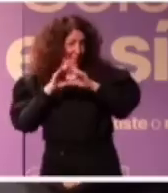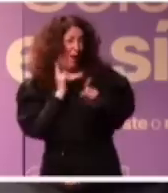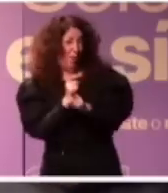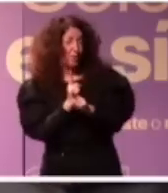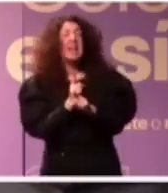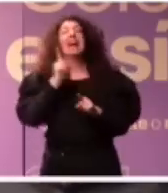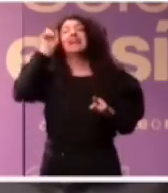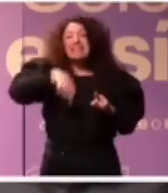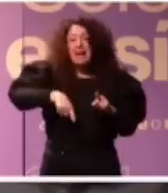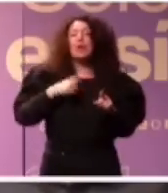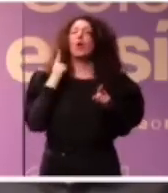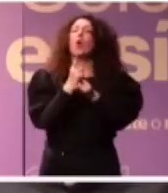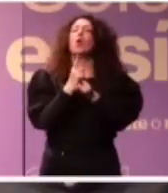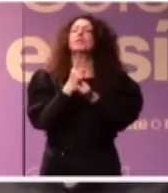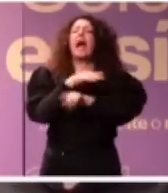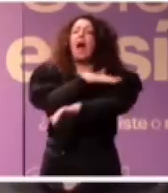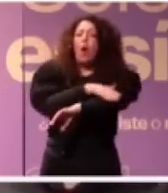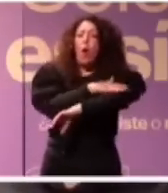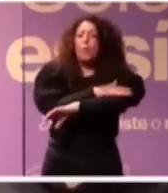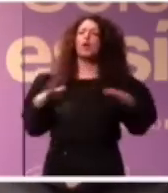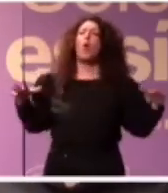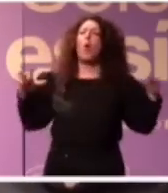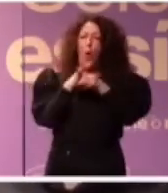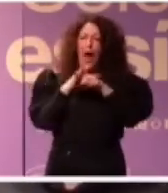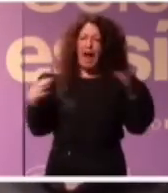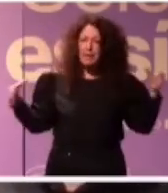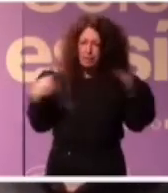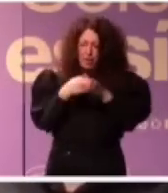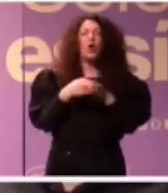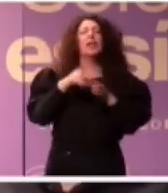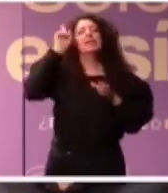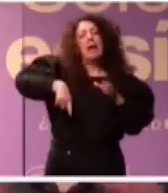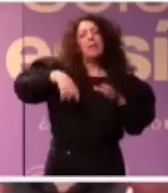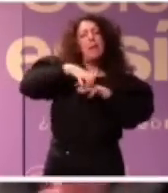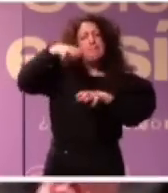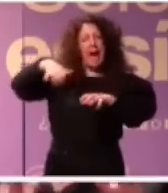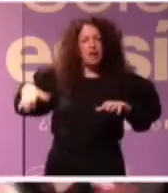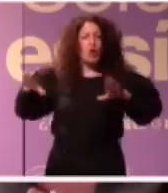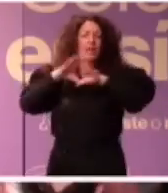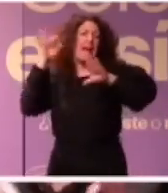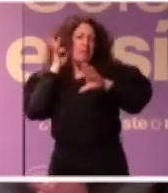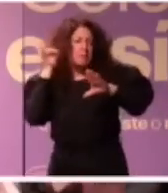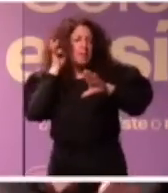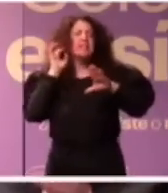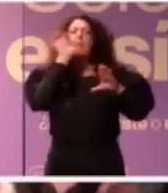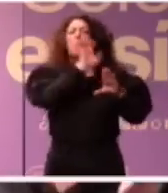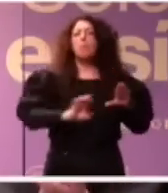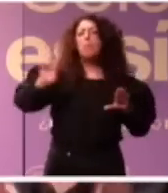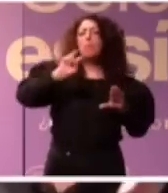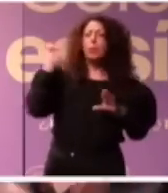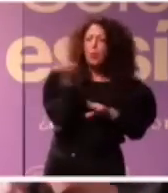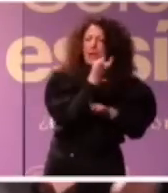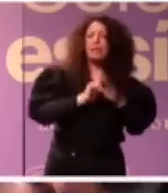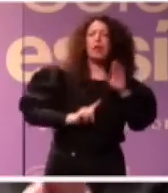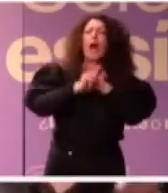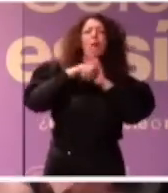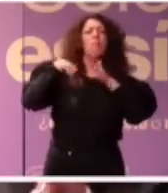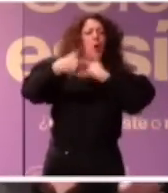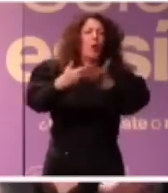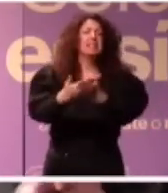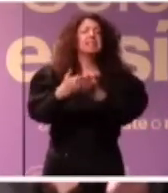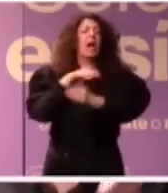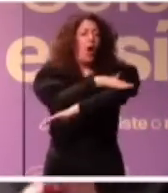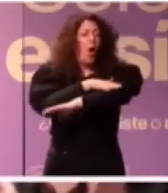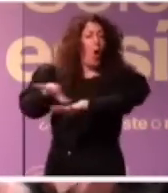ofensiva contra el gobierno de coalición y contra la mayoría feminista, plurinacional y progresista que está gobernando este país